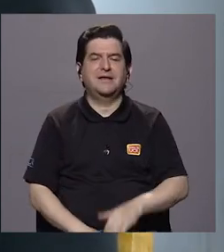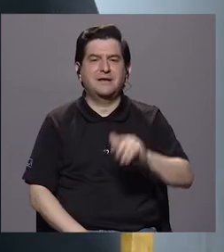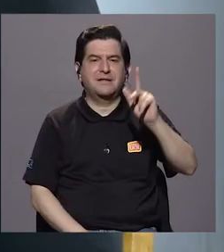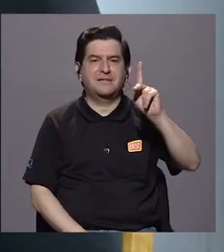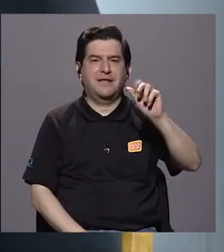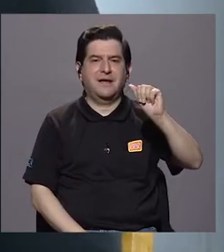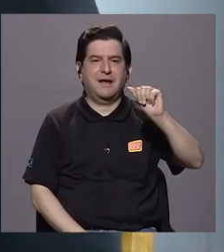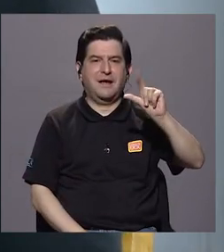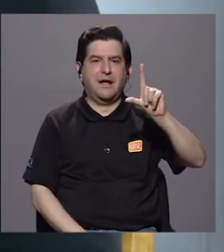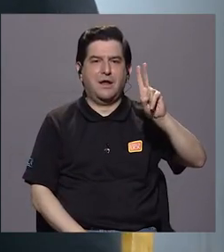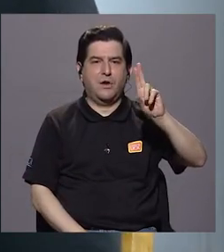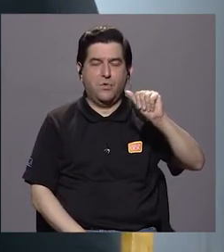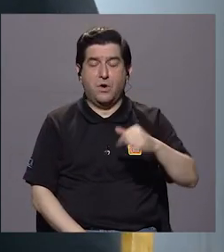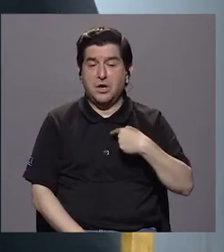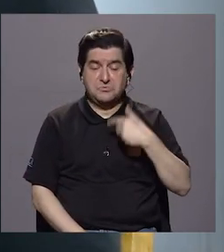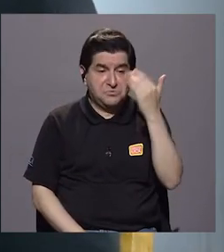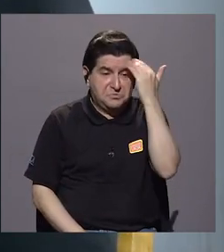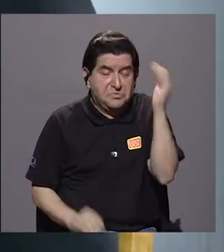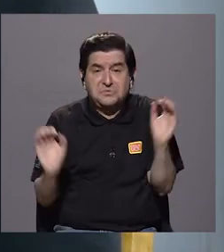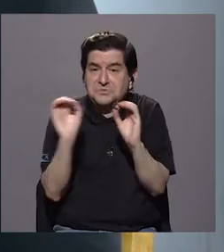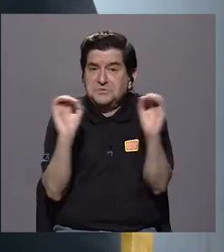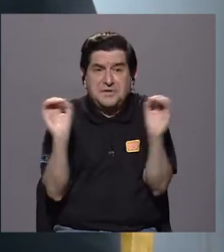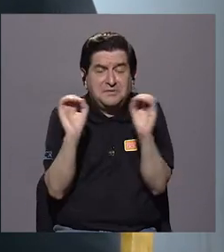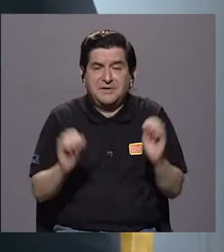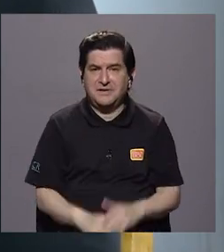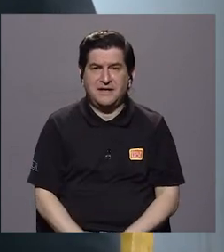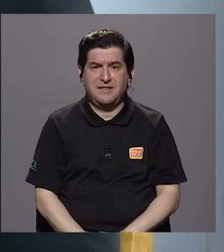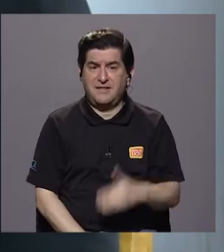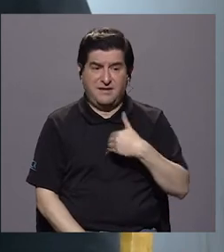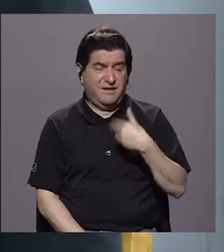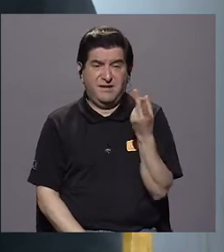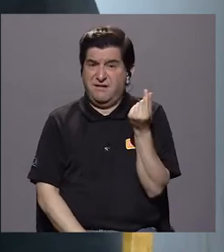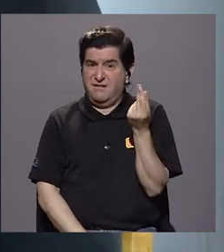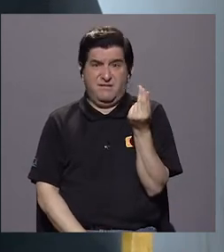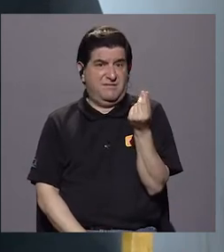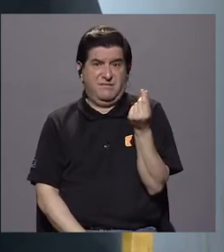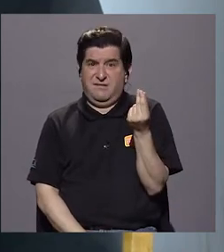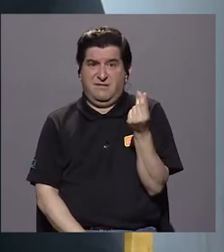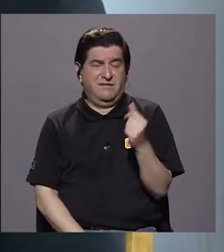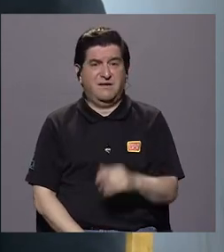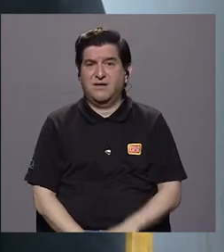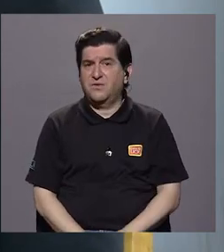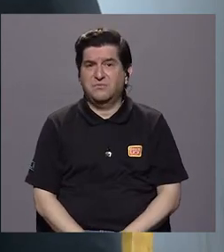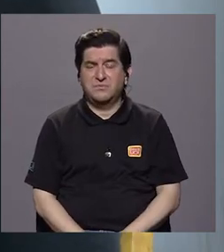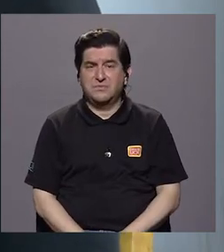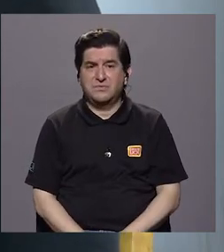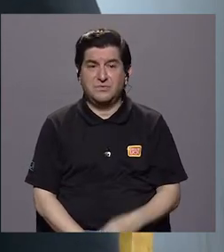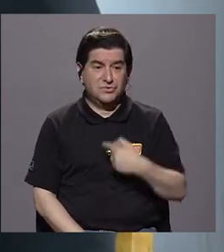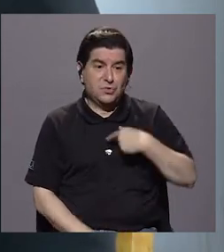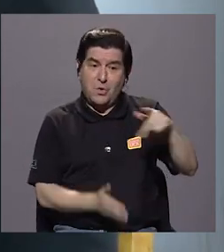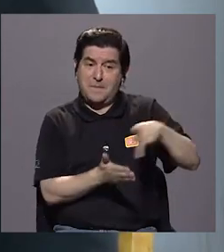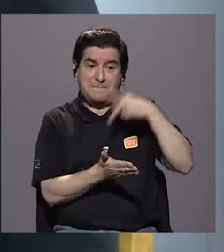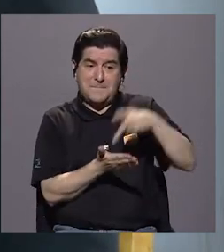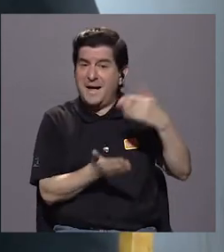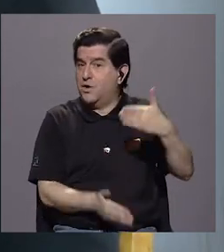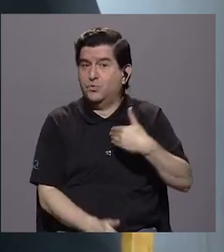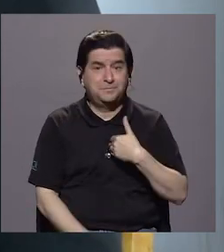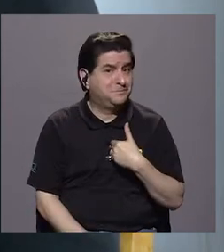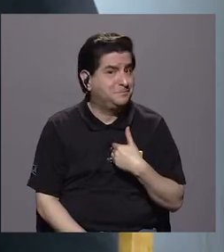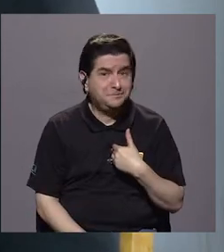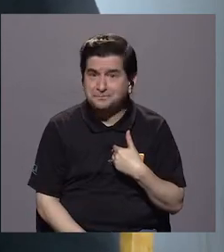ningún conocimiento de nada y tampoco tenía dinero porque no tenía un sueldo.